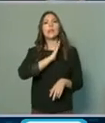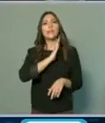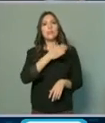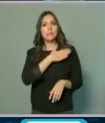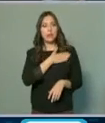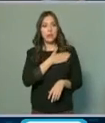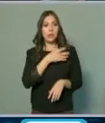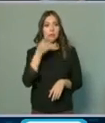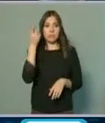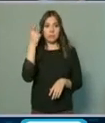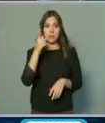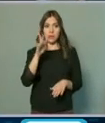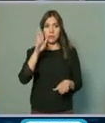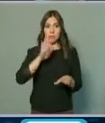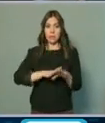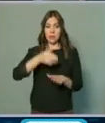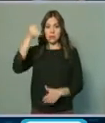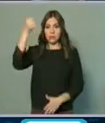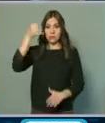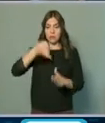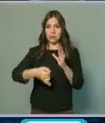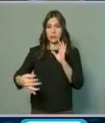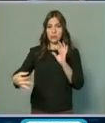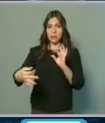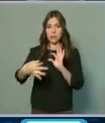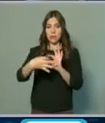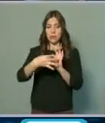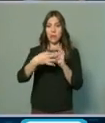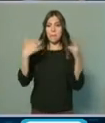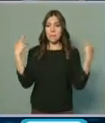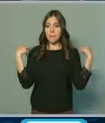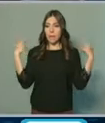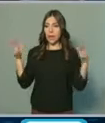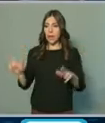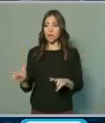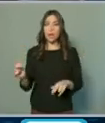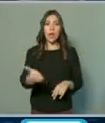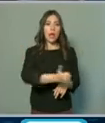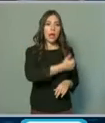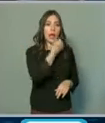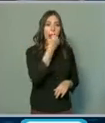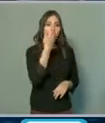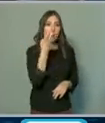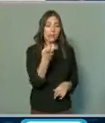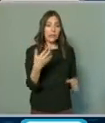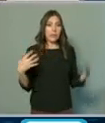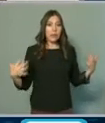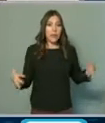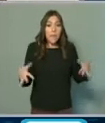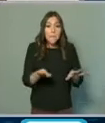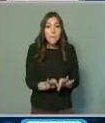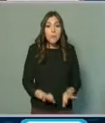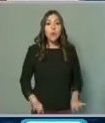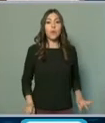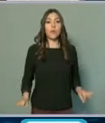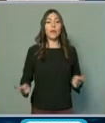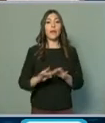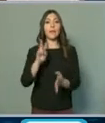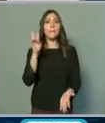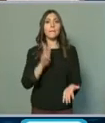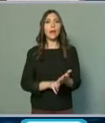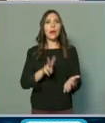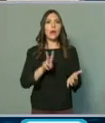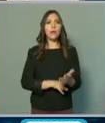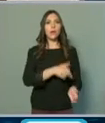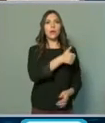educación que puedes tener con un maestro y un alumno. Es estos valores humanos, estas pues cuestiones